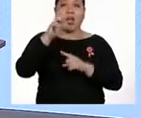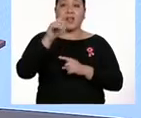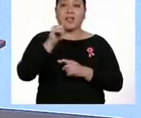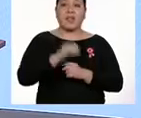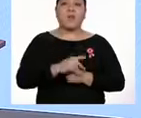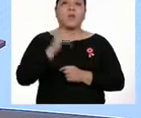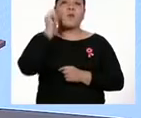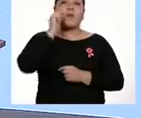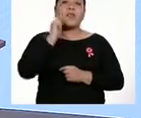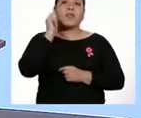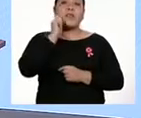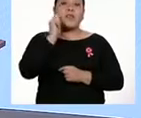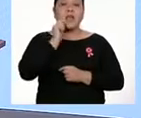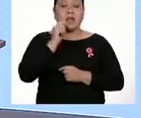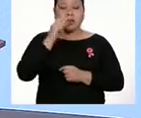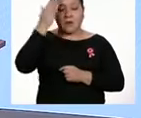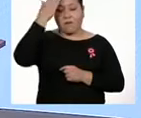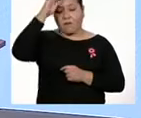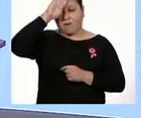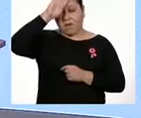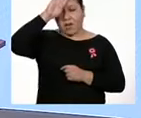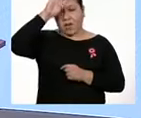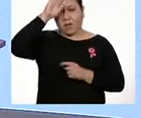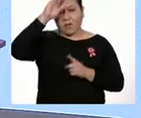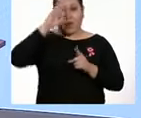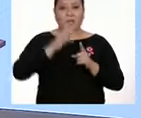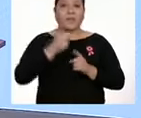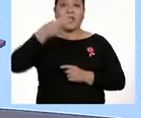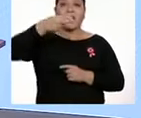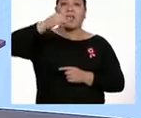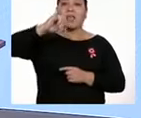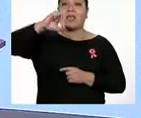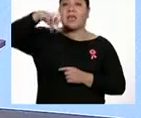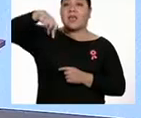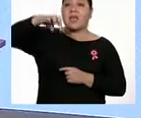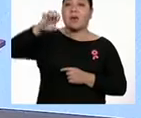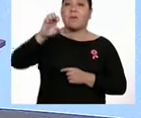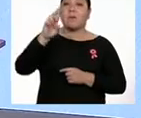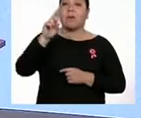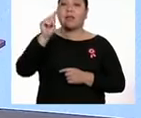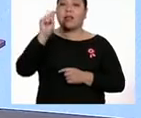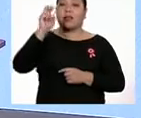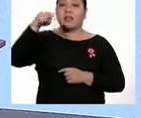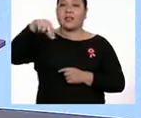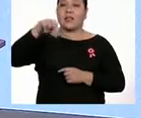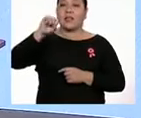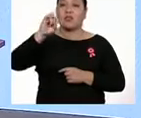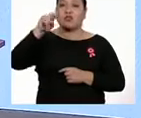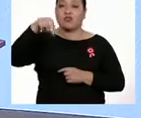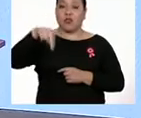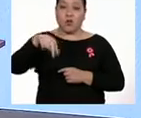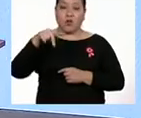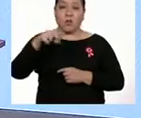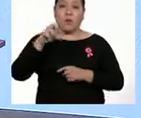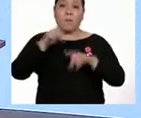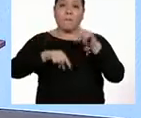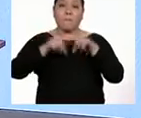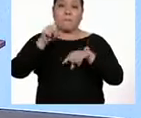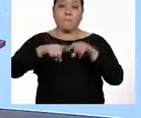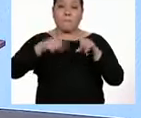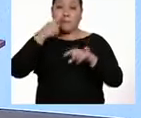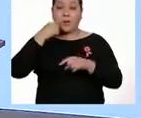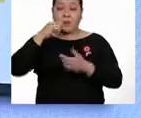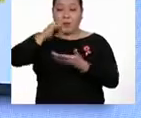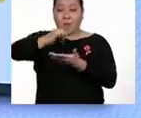porque mi tía sufre de hipertensión y mi primo me ha enviado sus resultados de los últimos 3 meses. Por eso